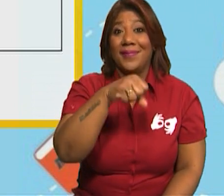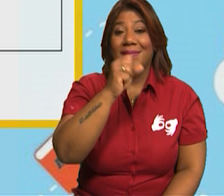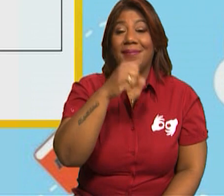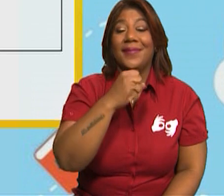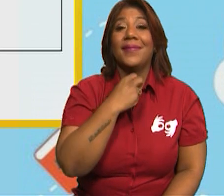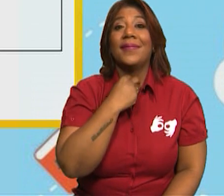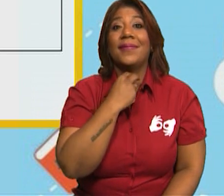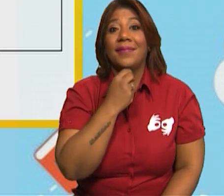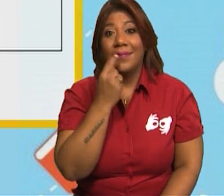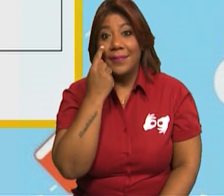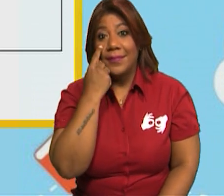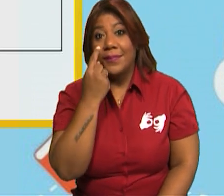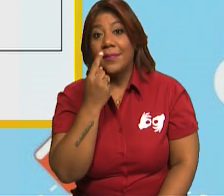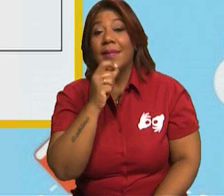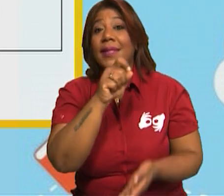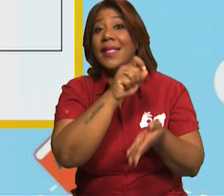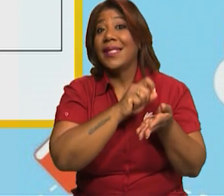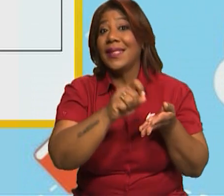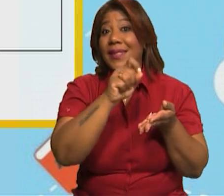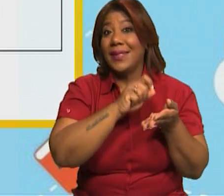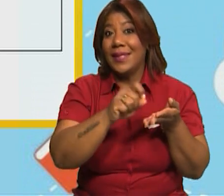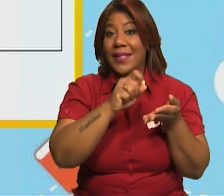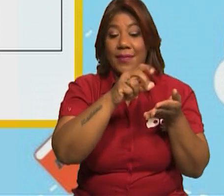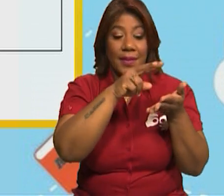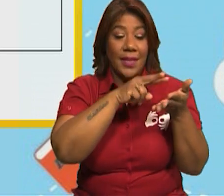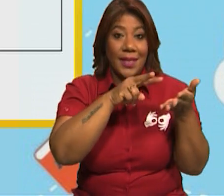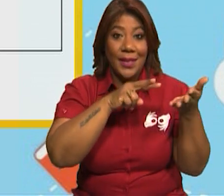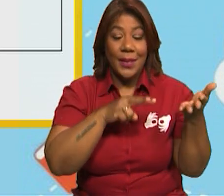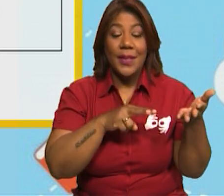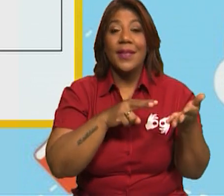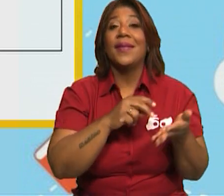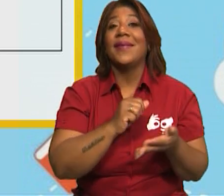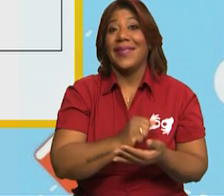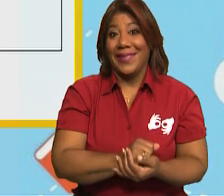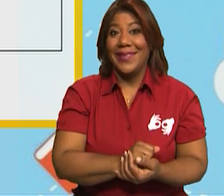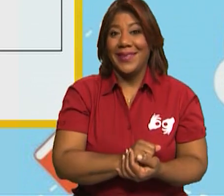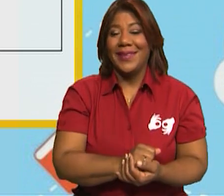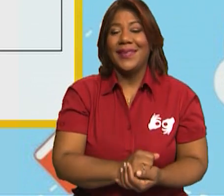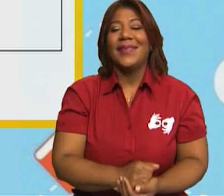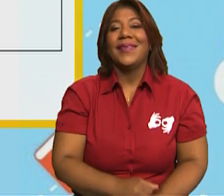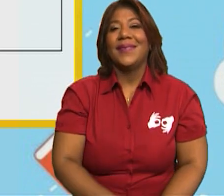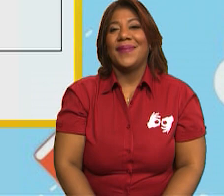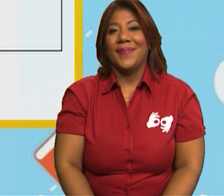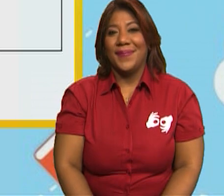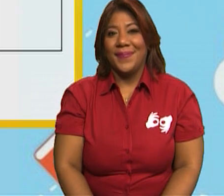es verbal? Porque la niña está leyendo un texto.